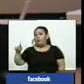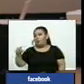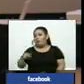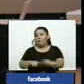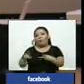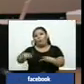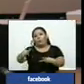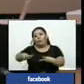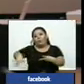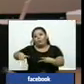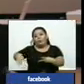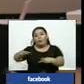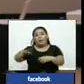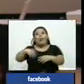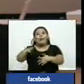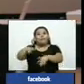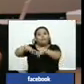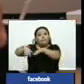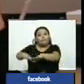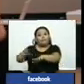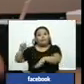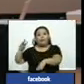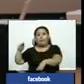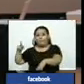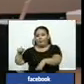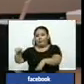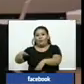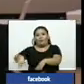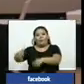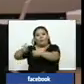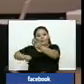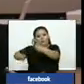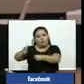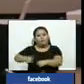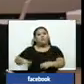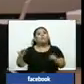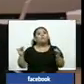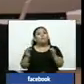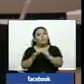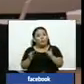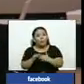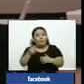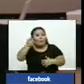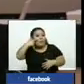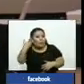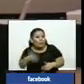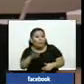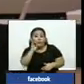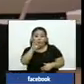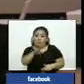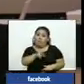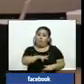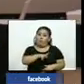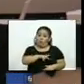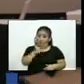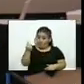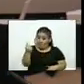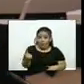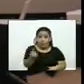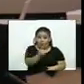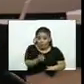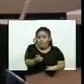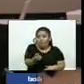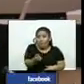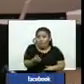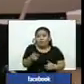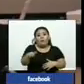de la zona de Bajo Lempa y de Usulután también. Sin embargo, pues también cuando hablamos de riesgo por tsunamis tenemos que considerar la población expuesta.